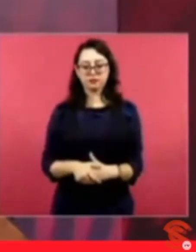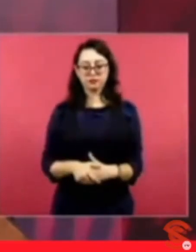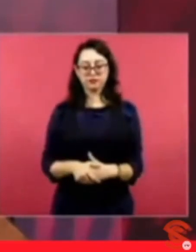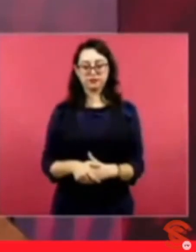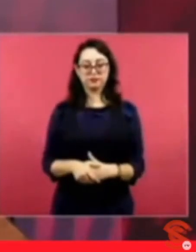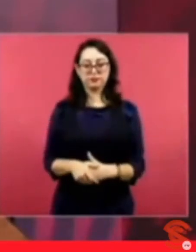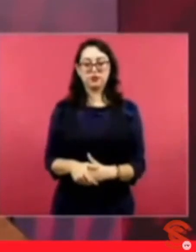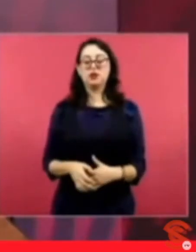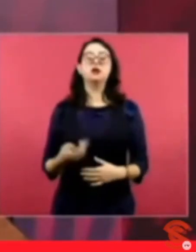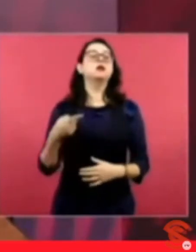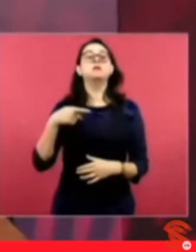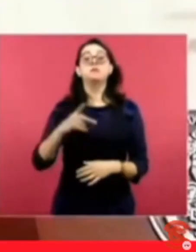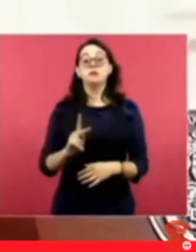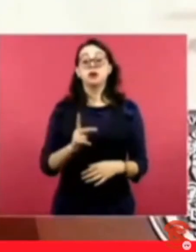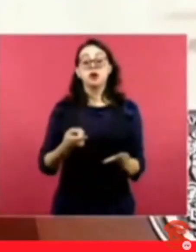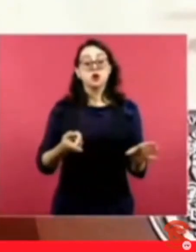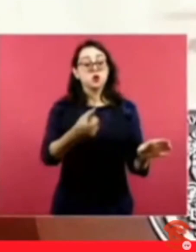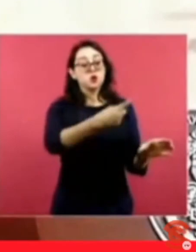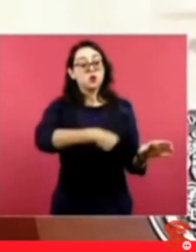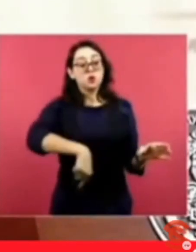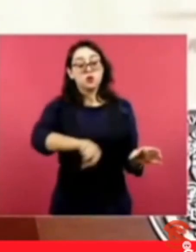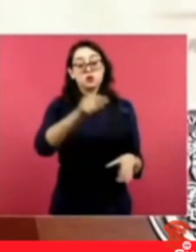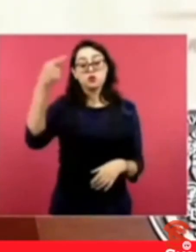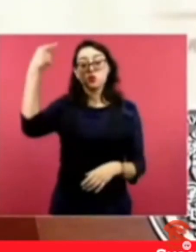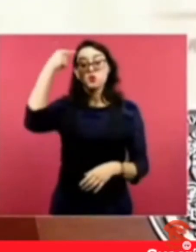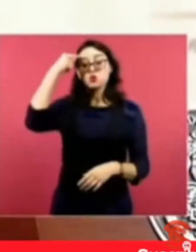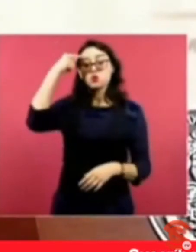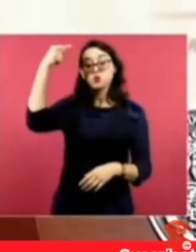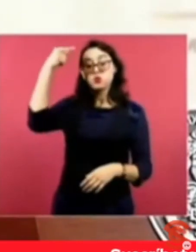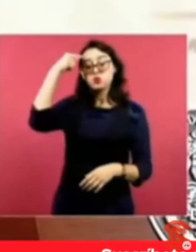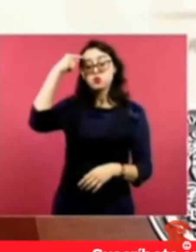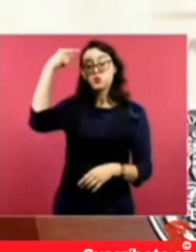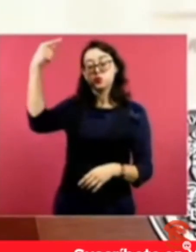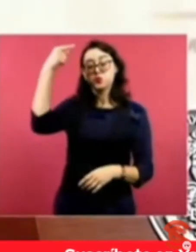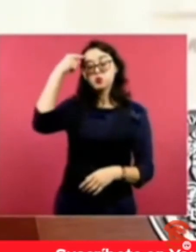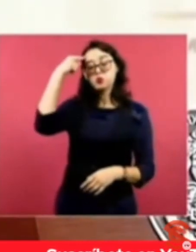Pero esta idea de que